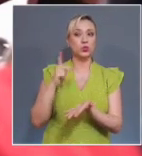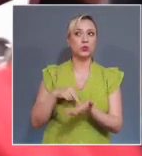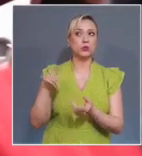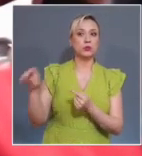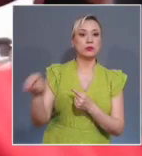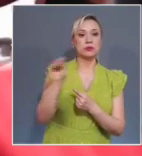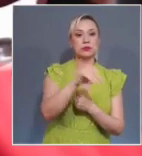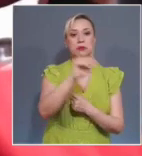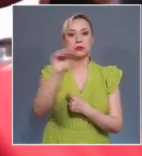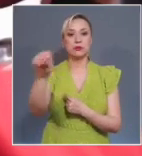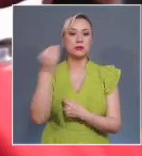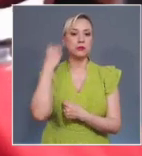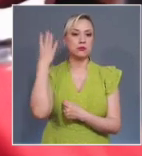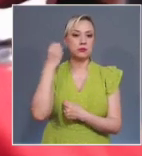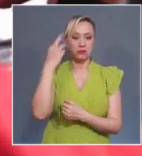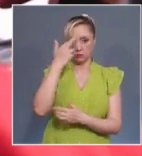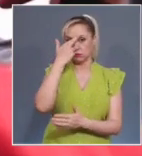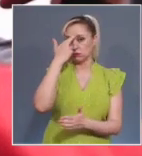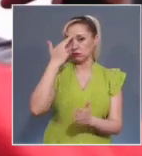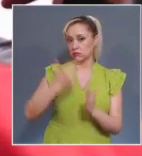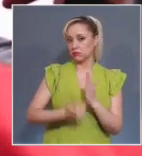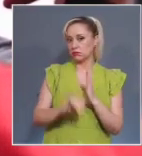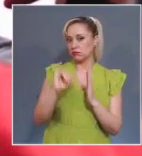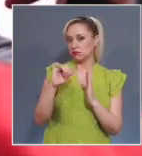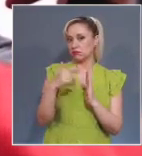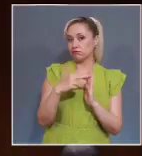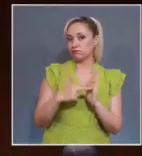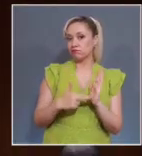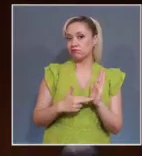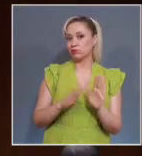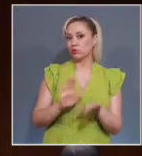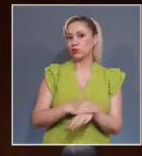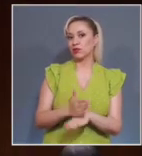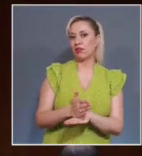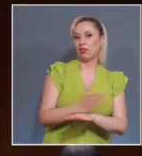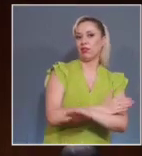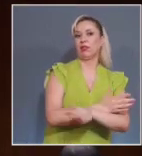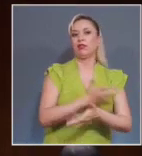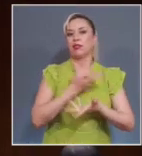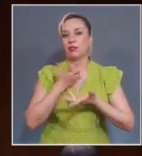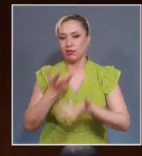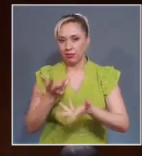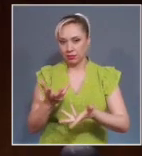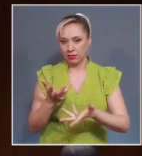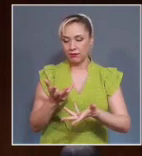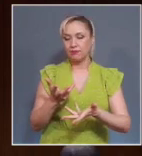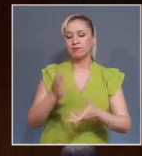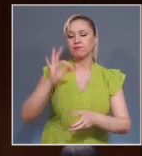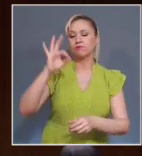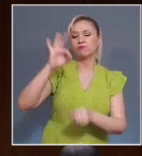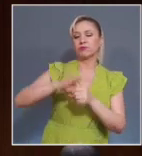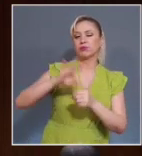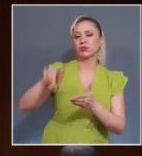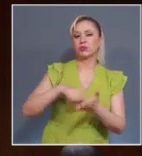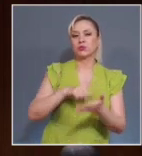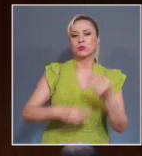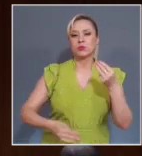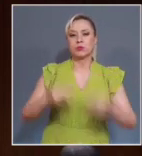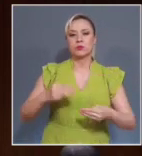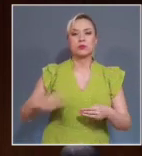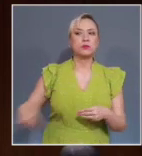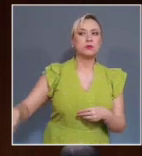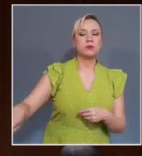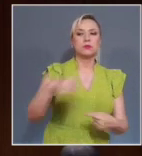constituyeron violaciones a la normatividad electoral. Por mayoría de votos, los magistrados revocaron la resolución de la Sala